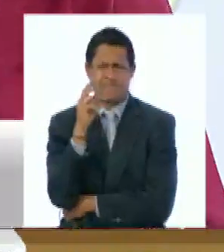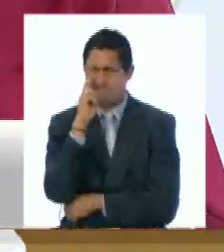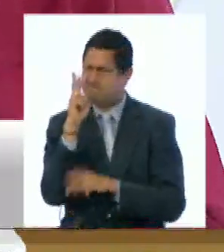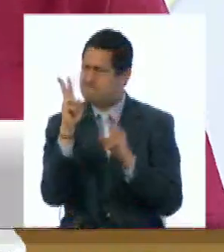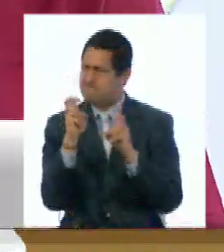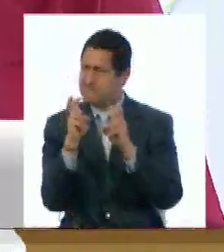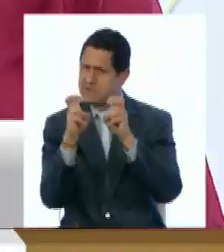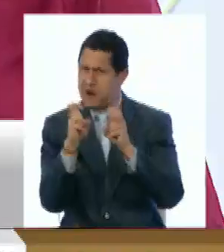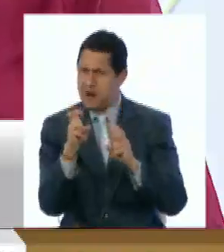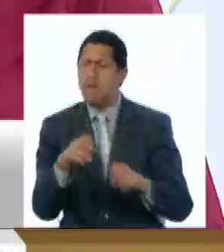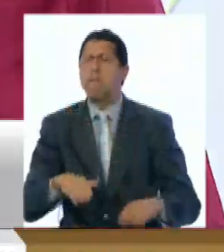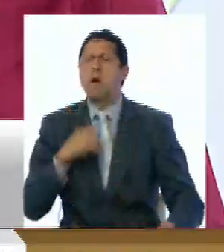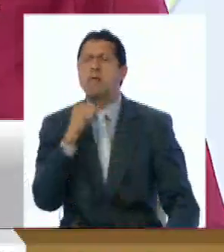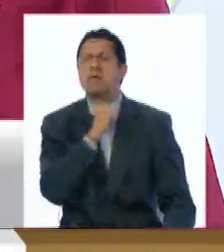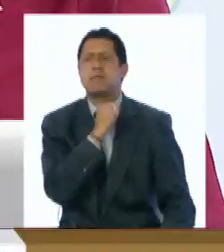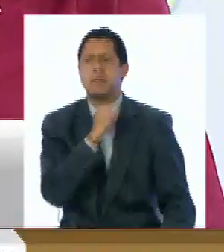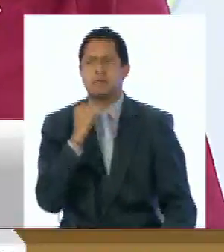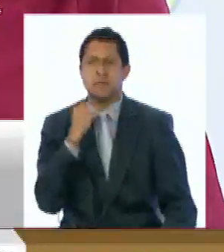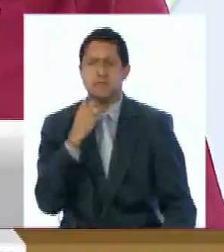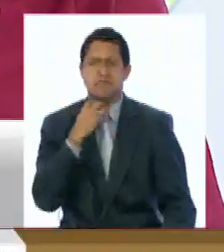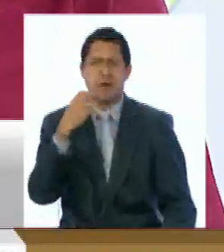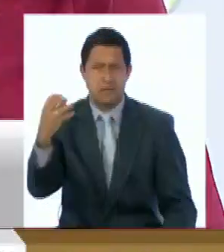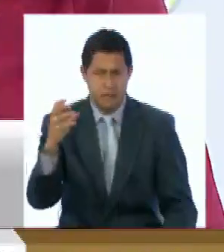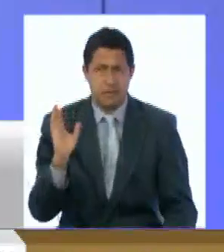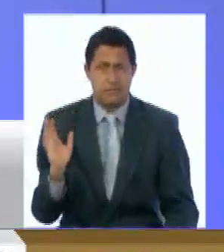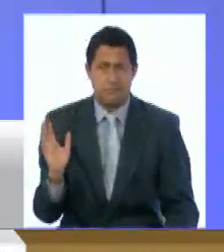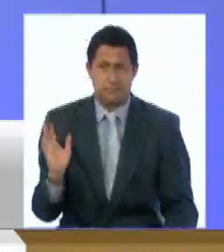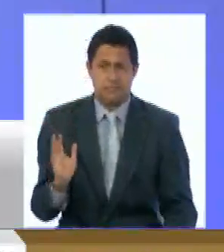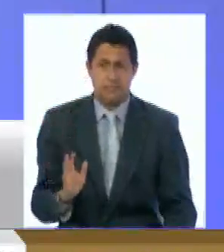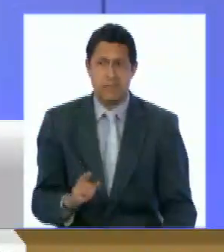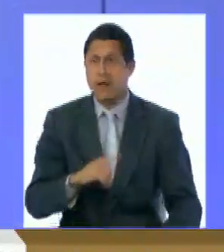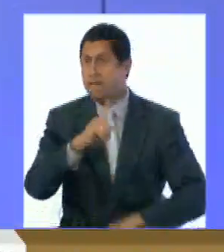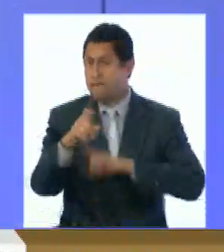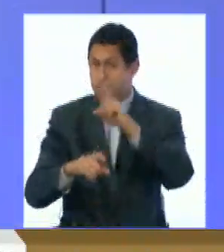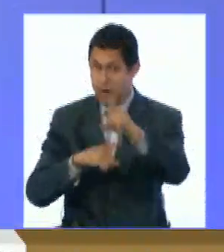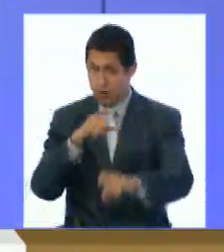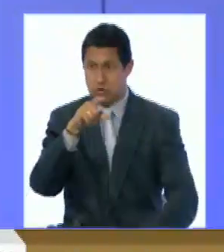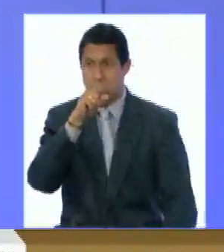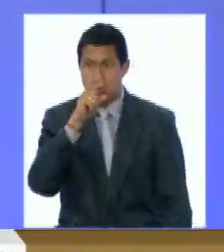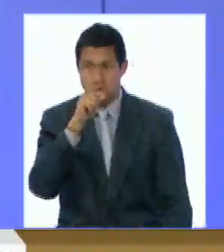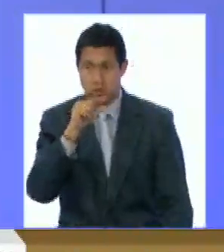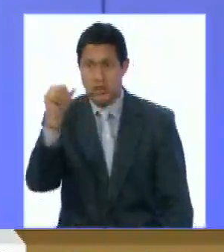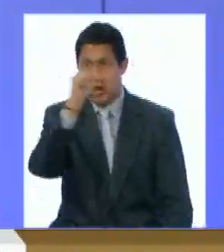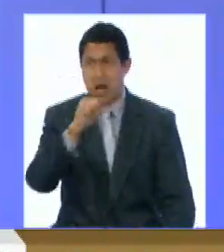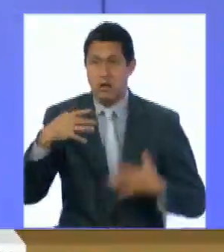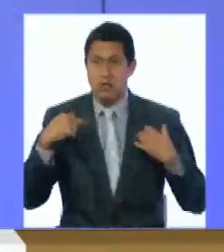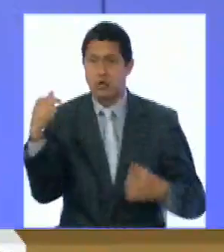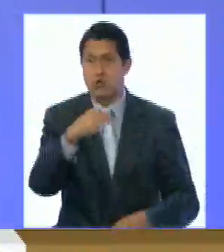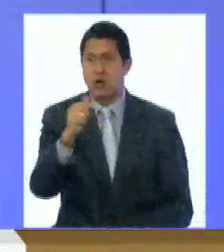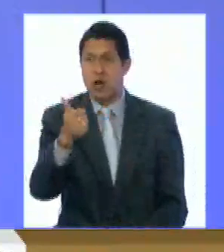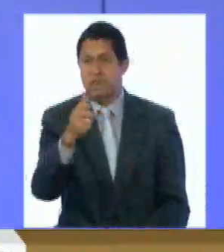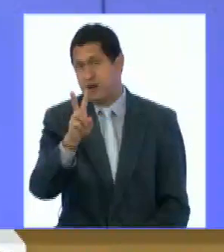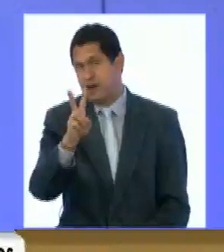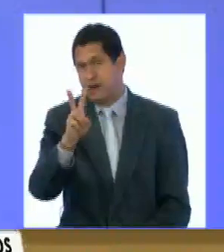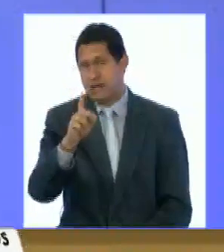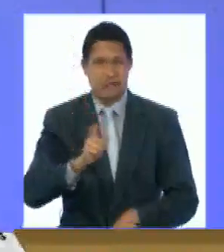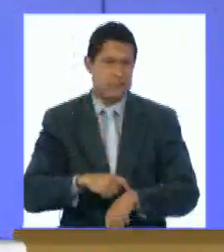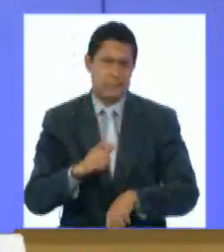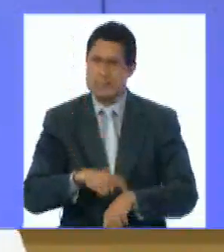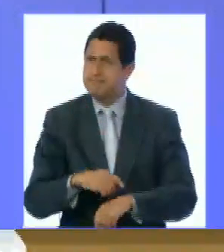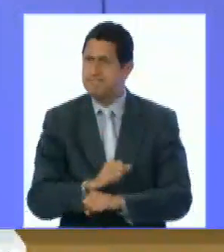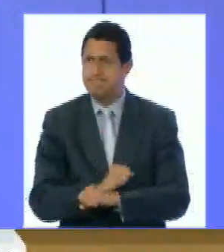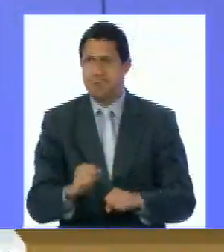eso puede ir a cirugía para aclarar el diagnóstico muy bien tenemos preguntas a través de nuestra cuenta de twitter arroba salud yo más 9 por el tiempo no